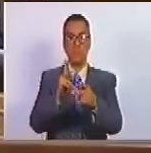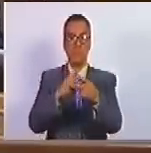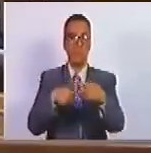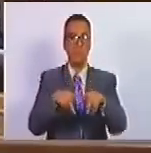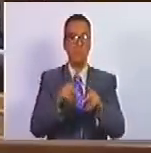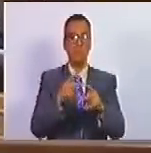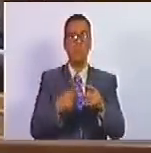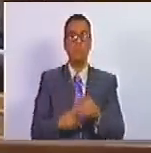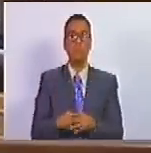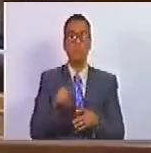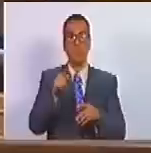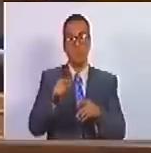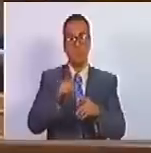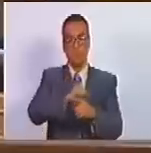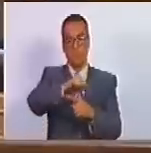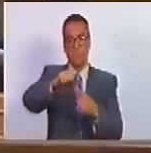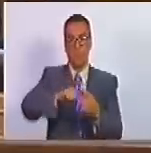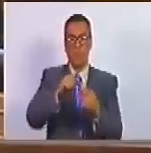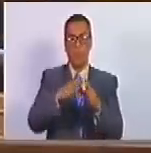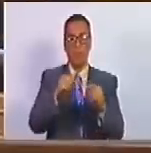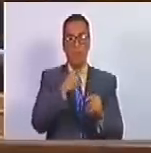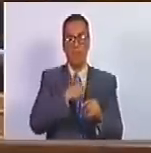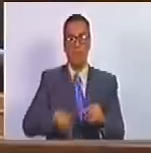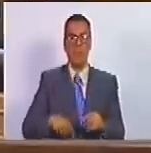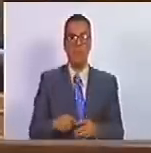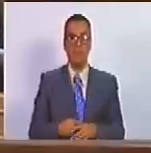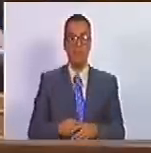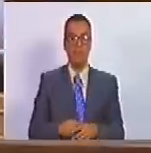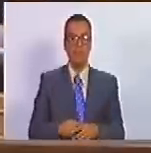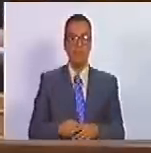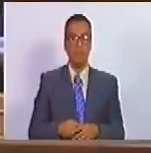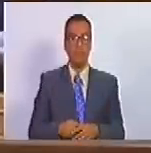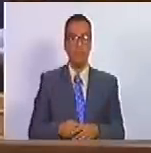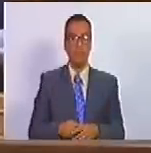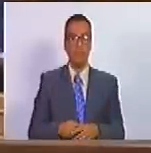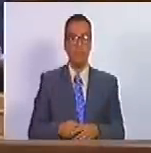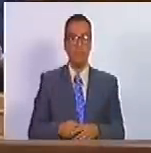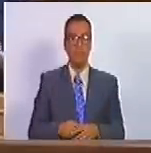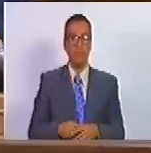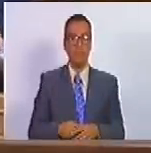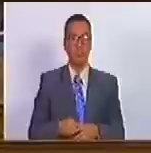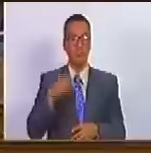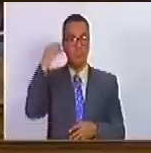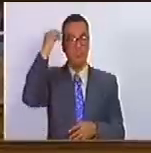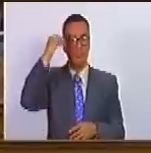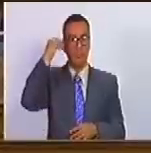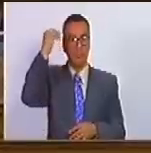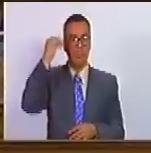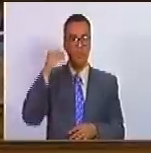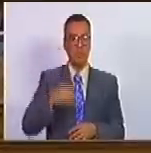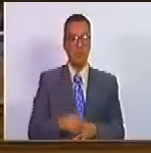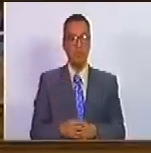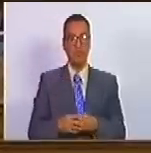los bienes y el medio ambiente. Es todo, ciudadano presidente. En consideración,